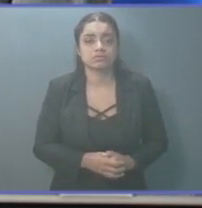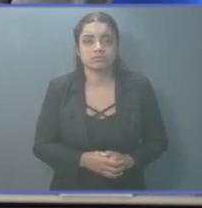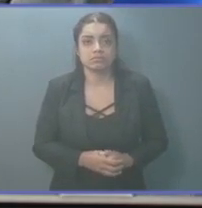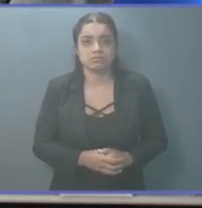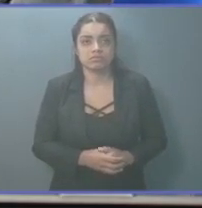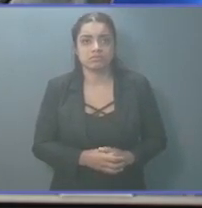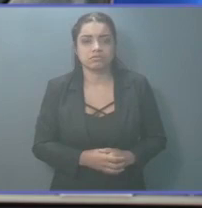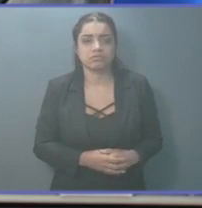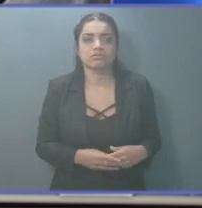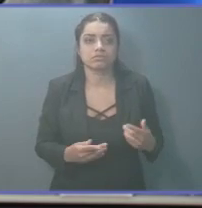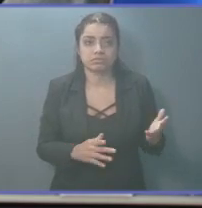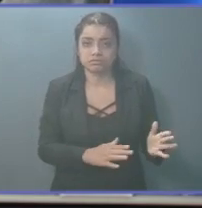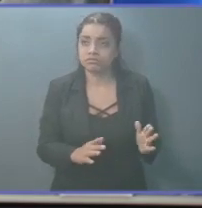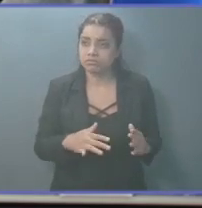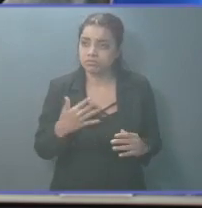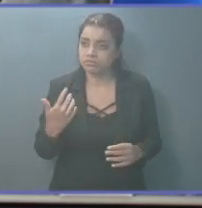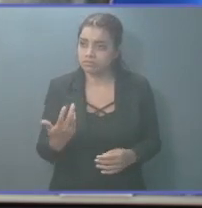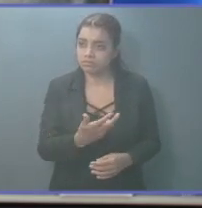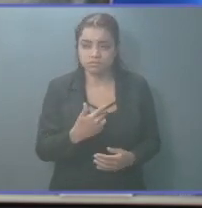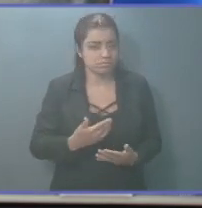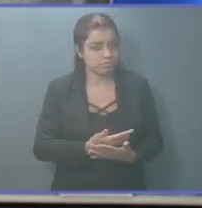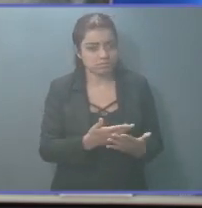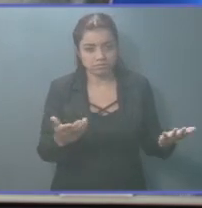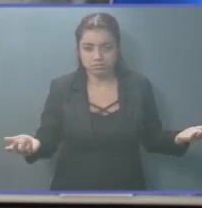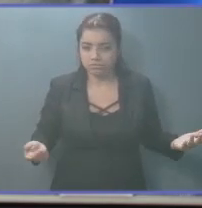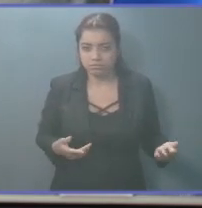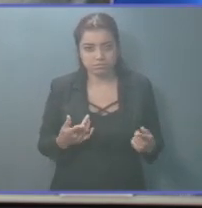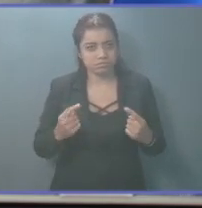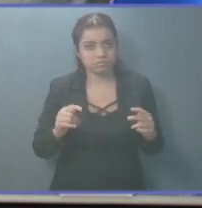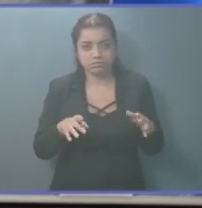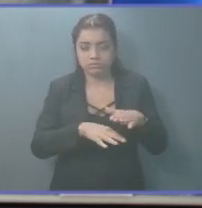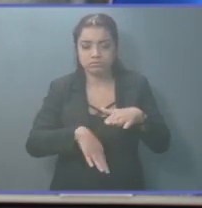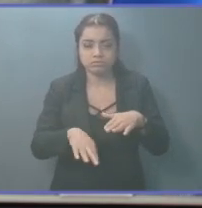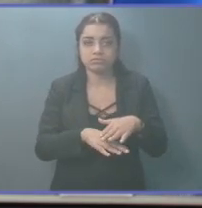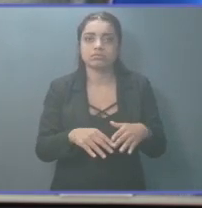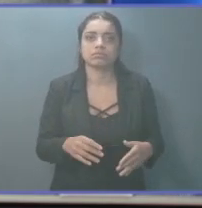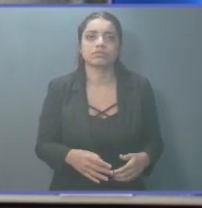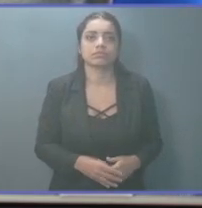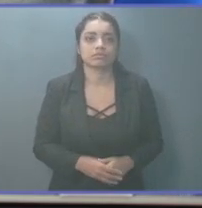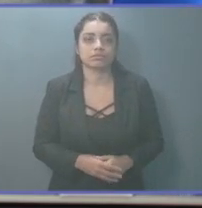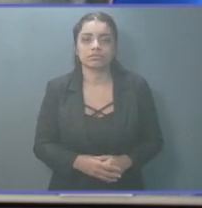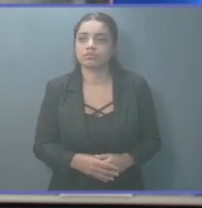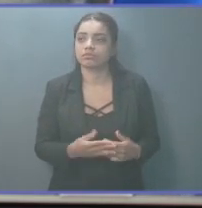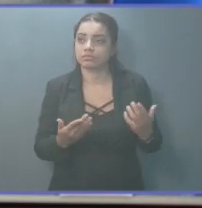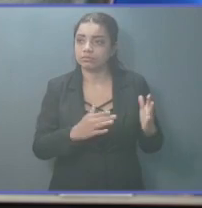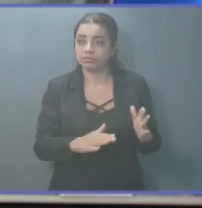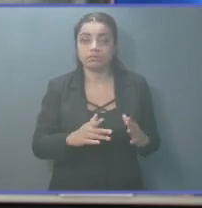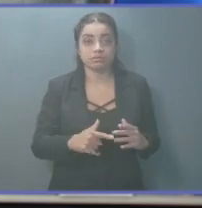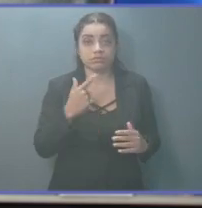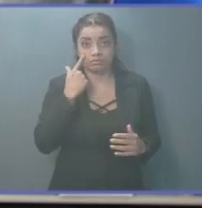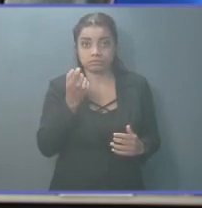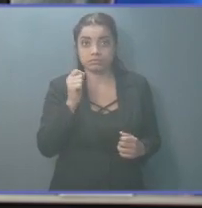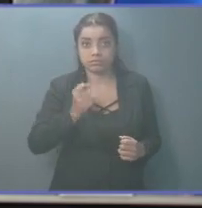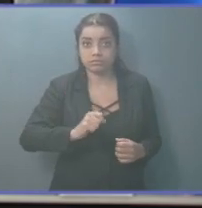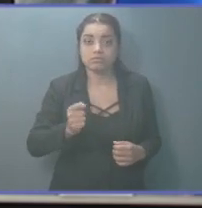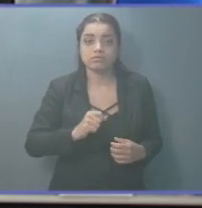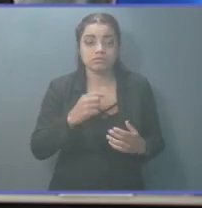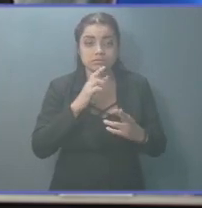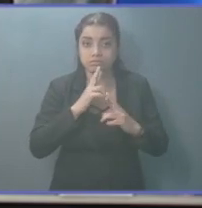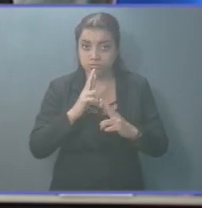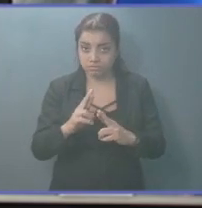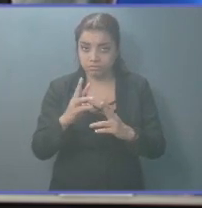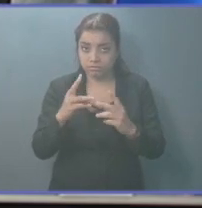y quizás tratando de ser lo más básico posible en cuanto a la aspiración de que sí existan